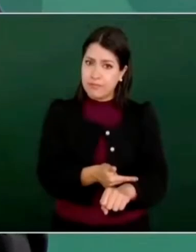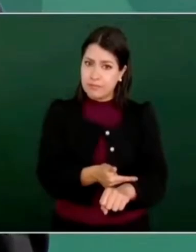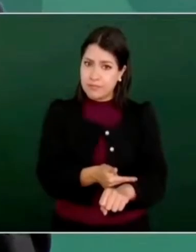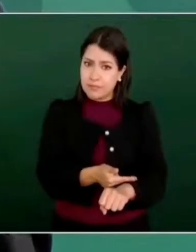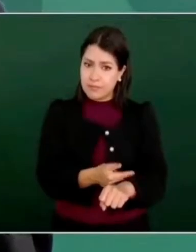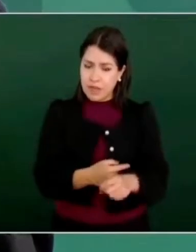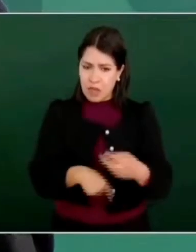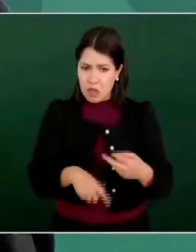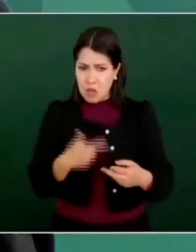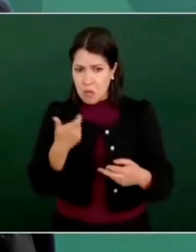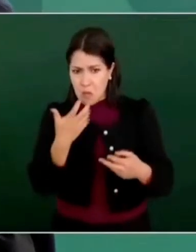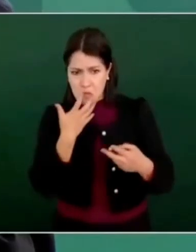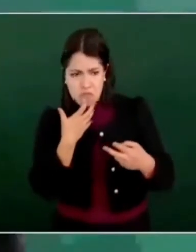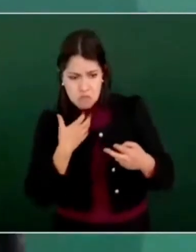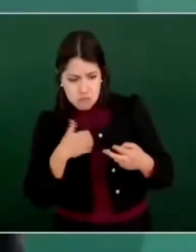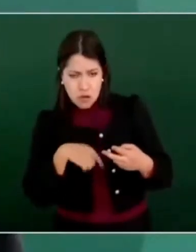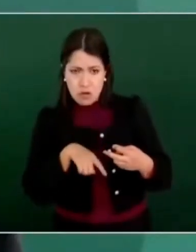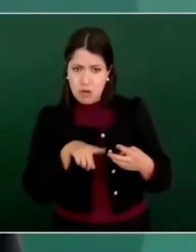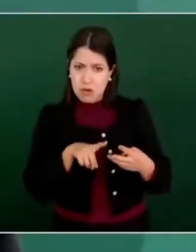austero,